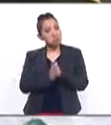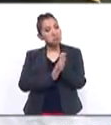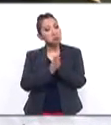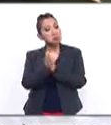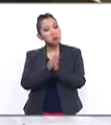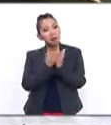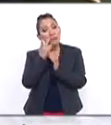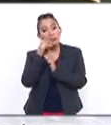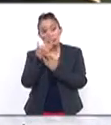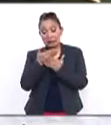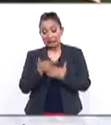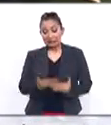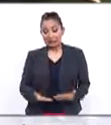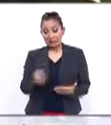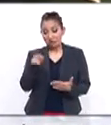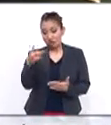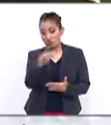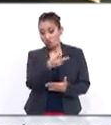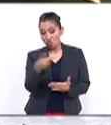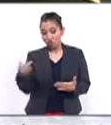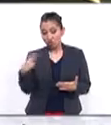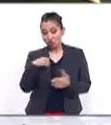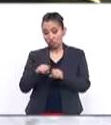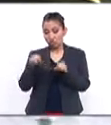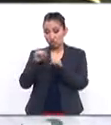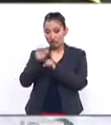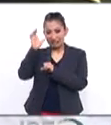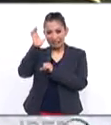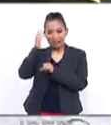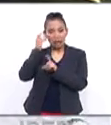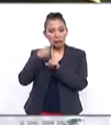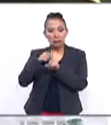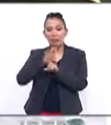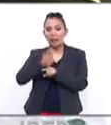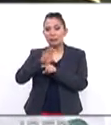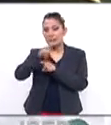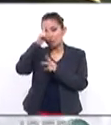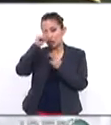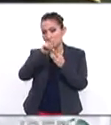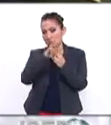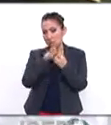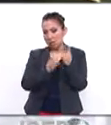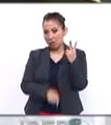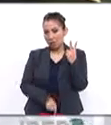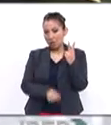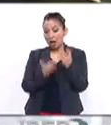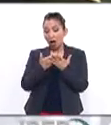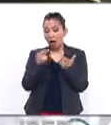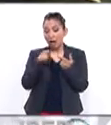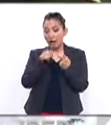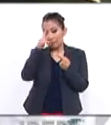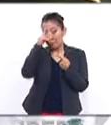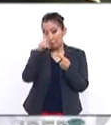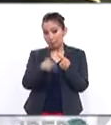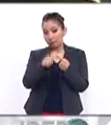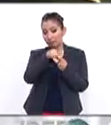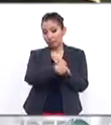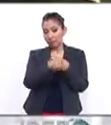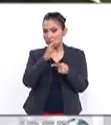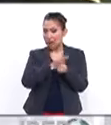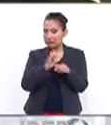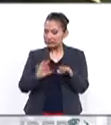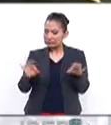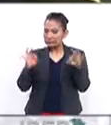entusiasmo, porque hasta ahora los 2 grandes socios de China habían sido Brasil y México. México es sin duda el